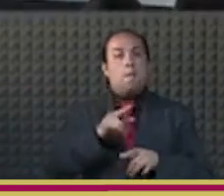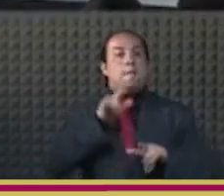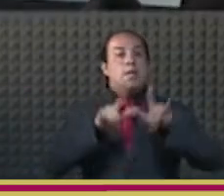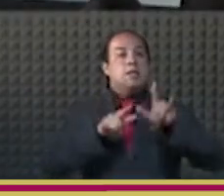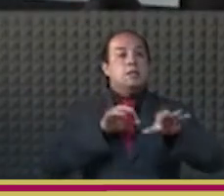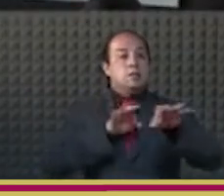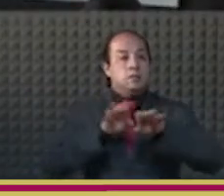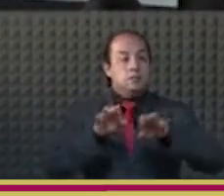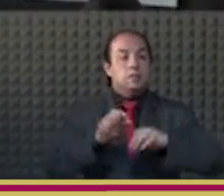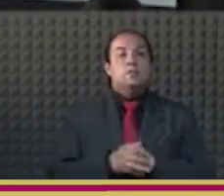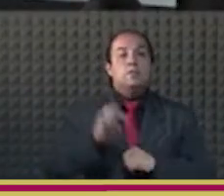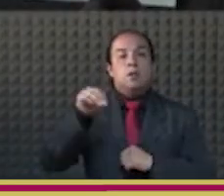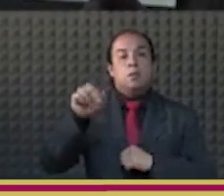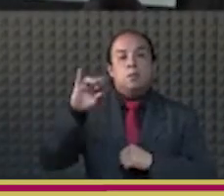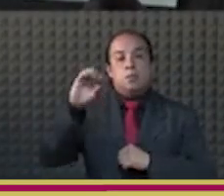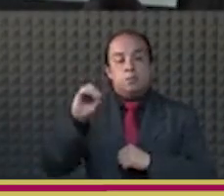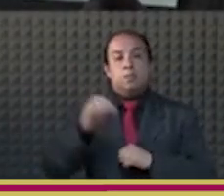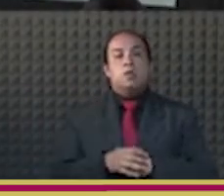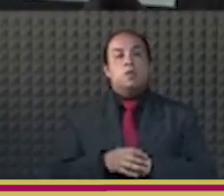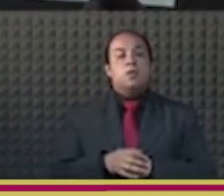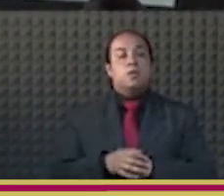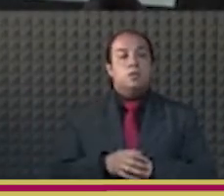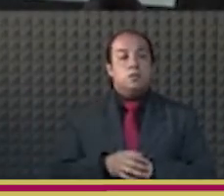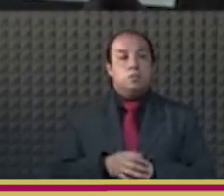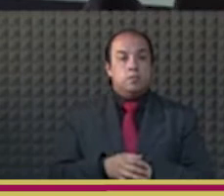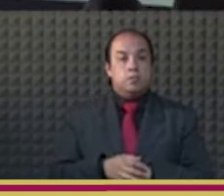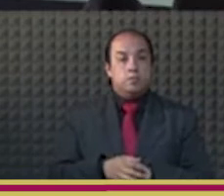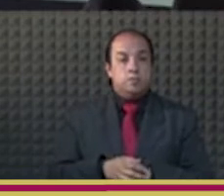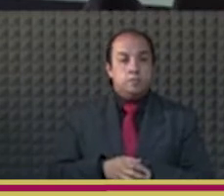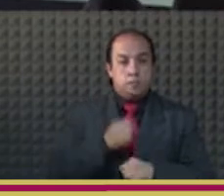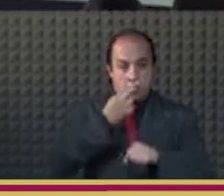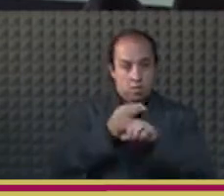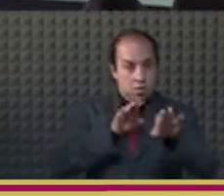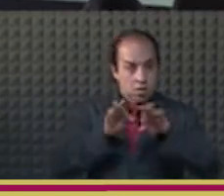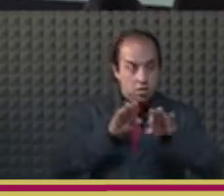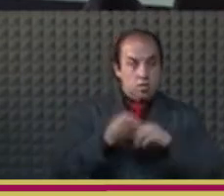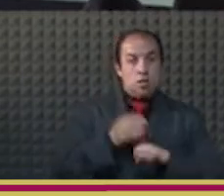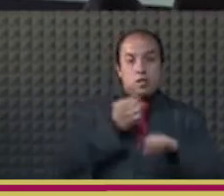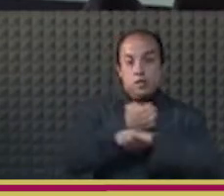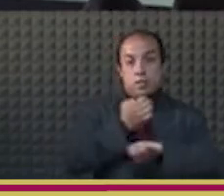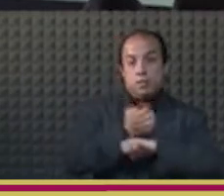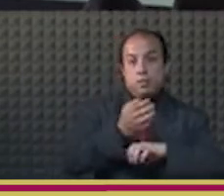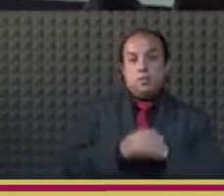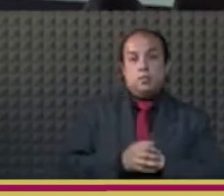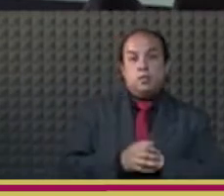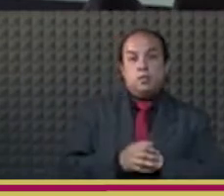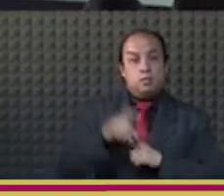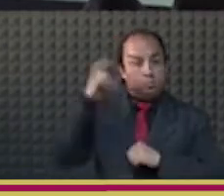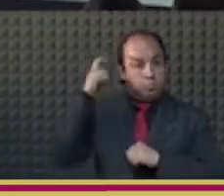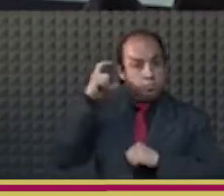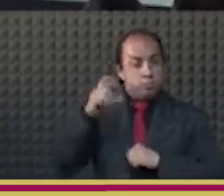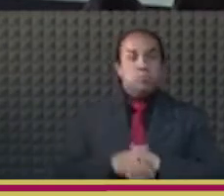de empleo. Mario Fernández Ramírez Retolaza, secretario de Trabajo del Estado de